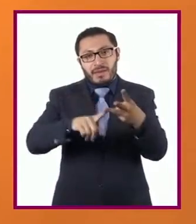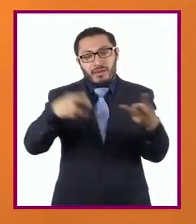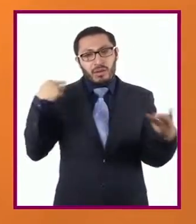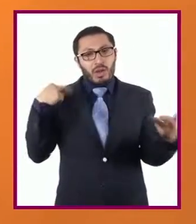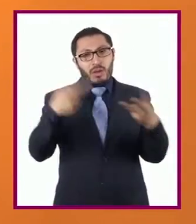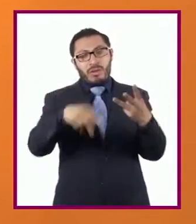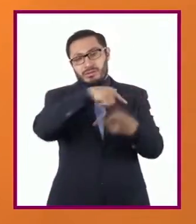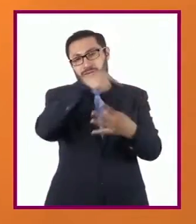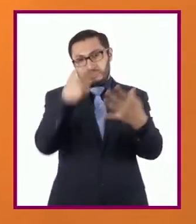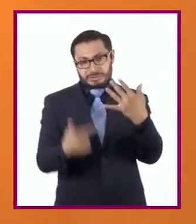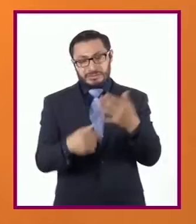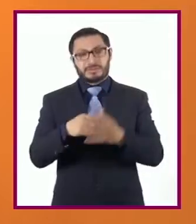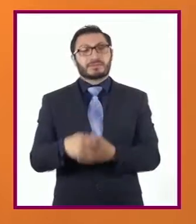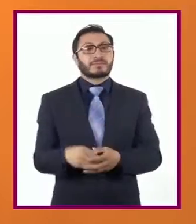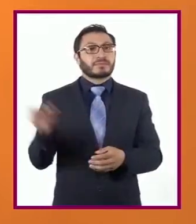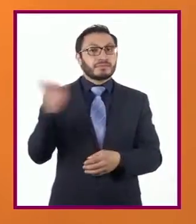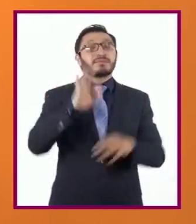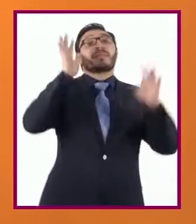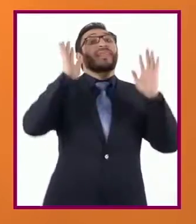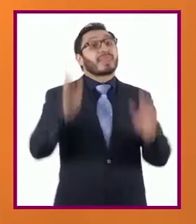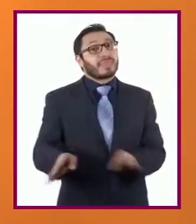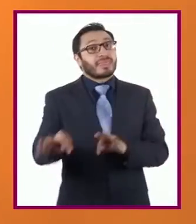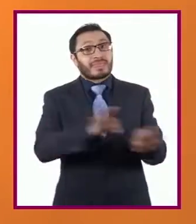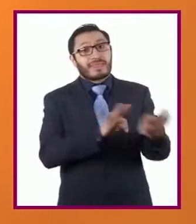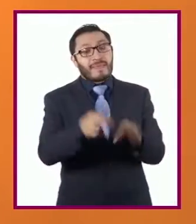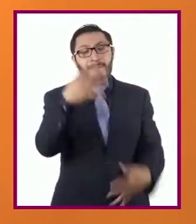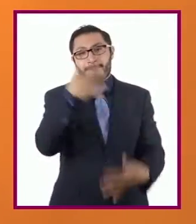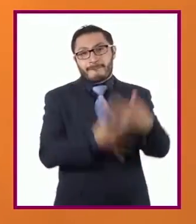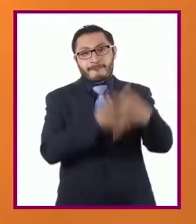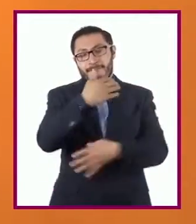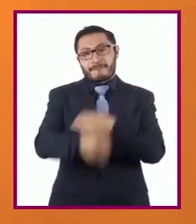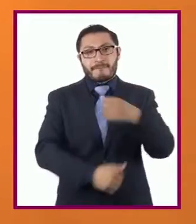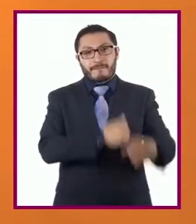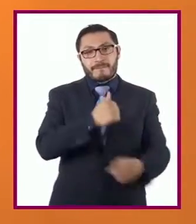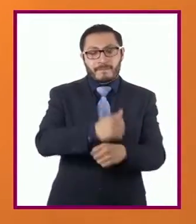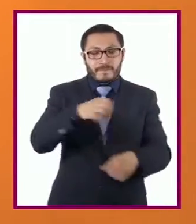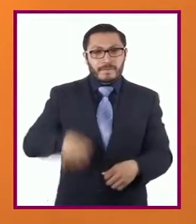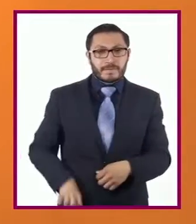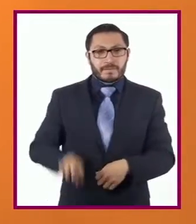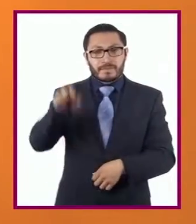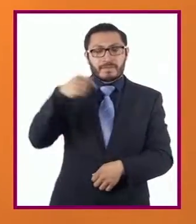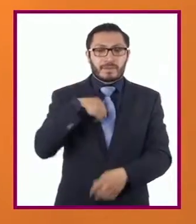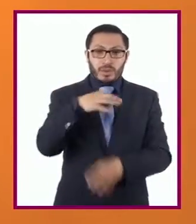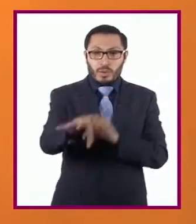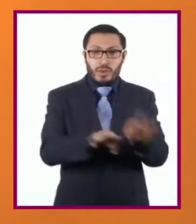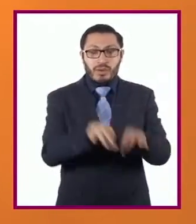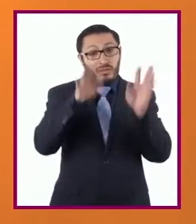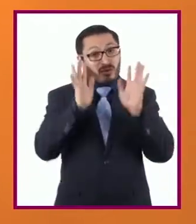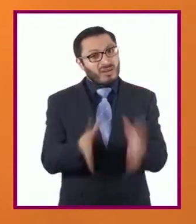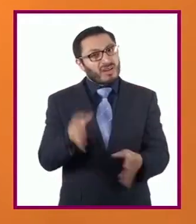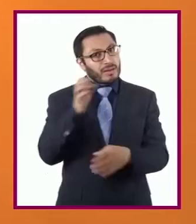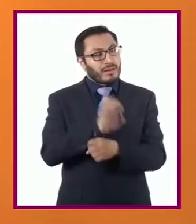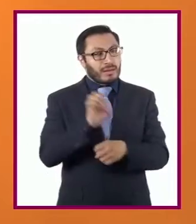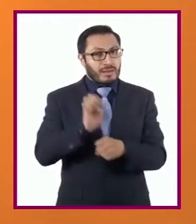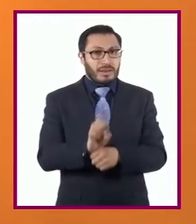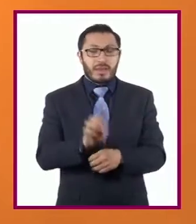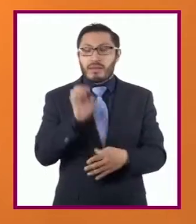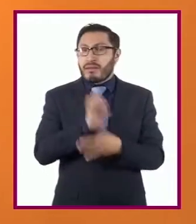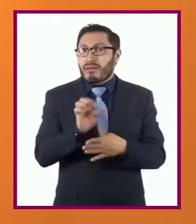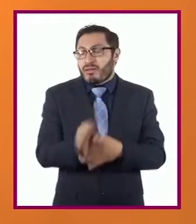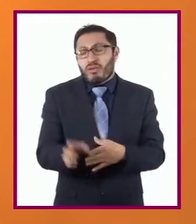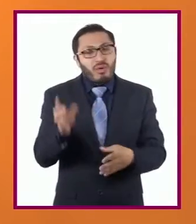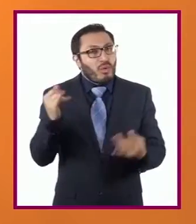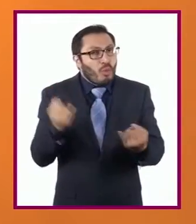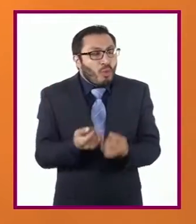etc. Si además ya trabajo, si a los 15 años estoy trabajando, por supuesto que ahí también me doy cuenta cuáles son las habilidades